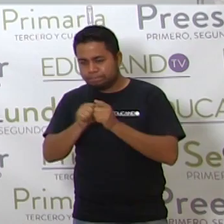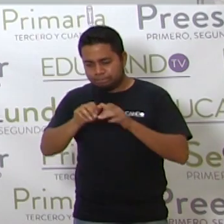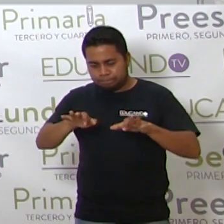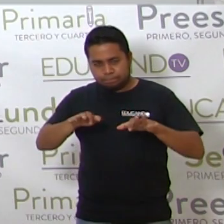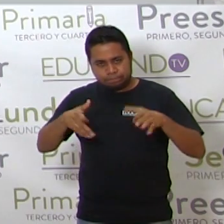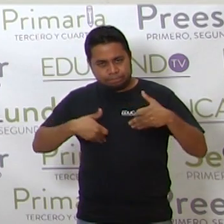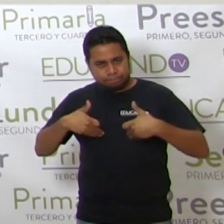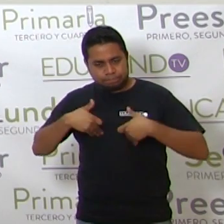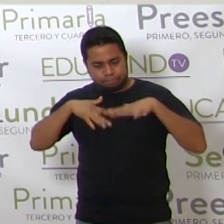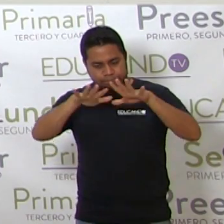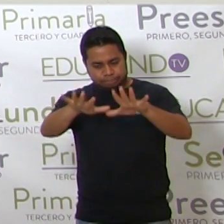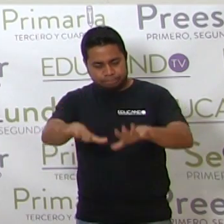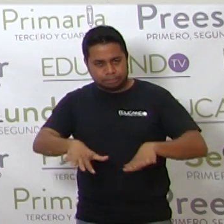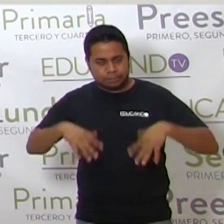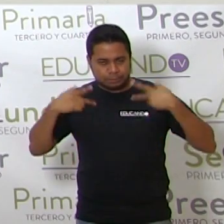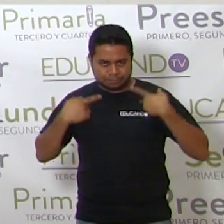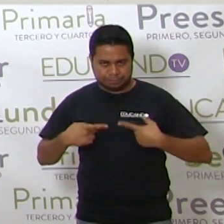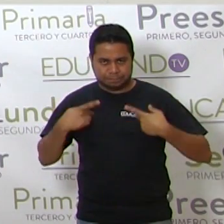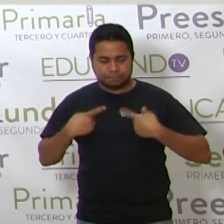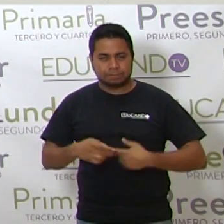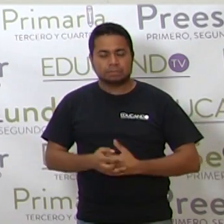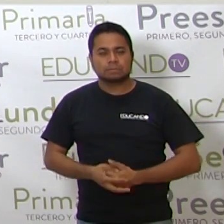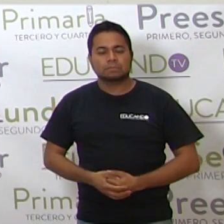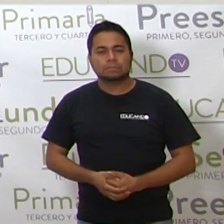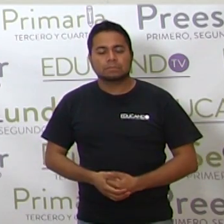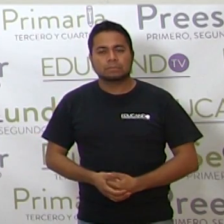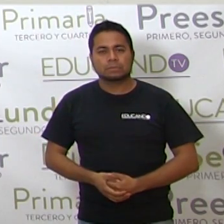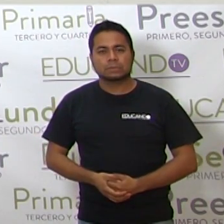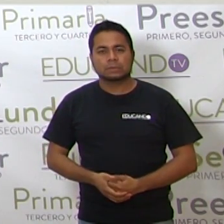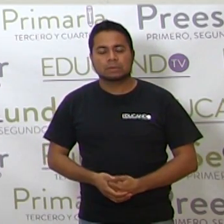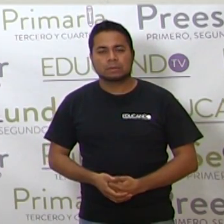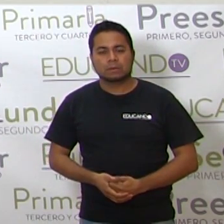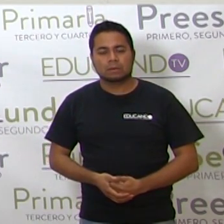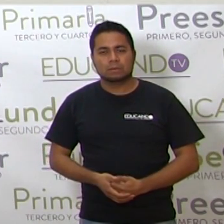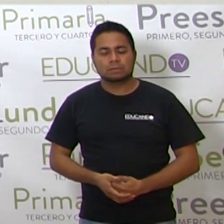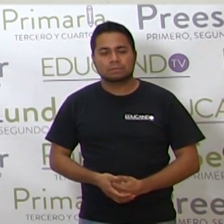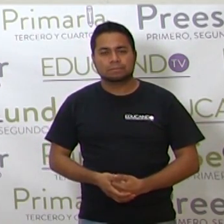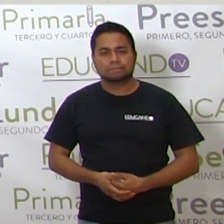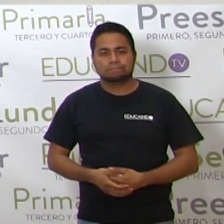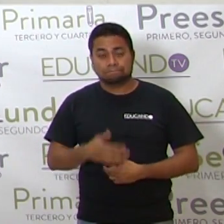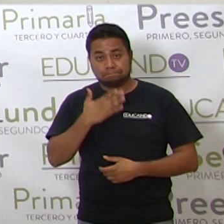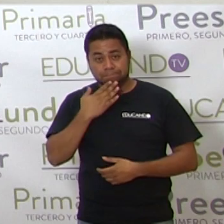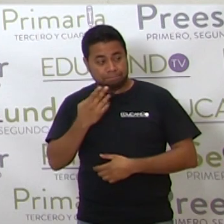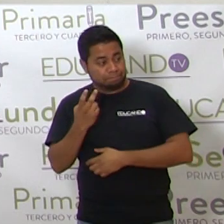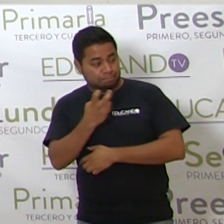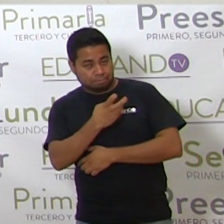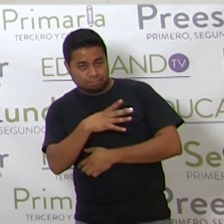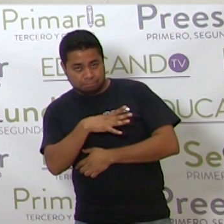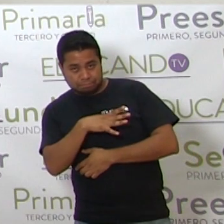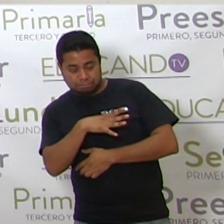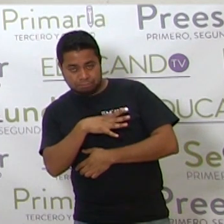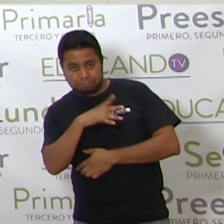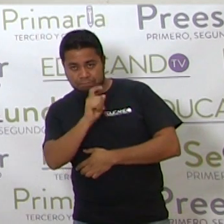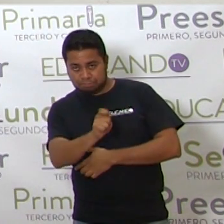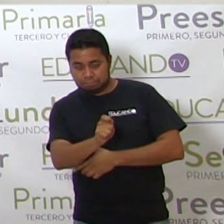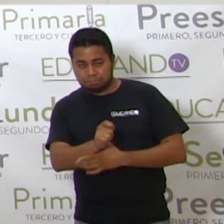el público niños y niñas en esta parte que tenemos acá son